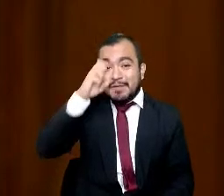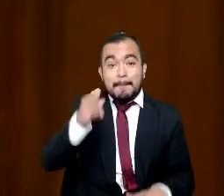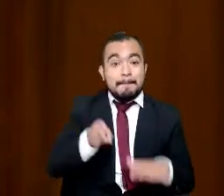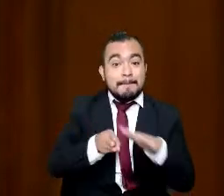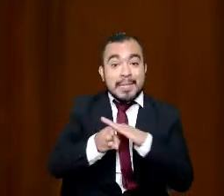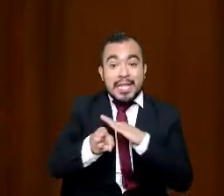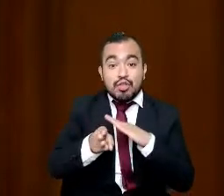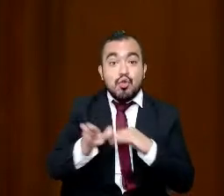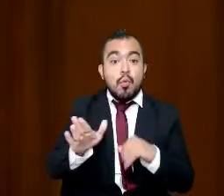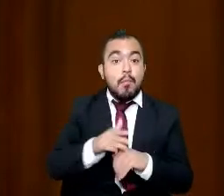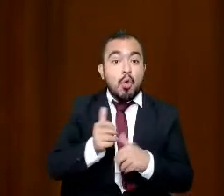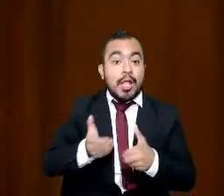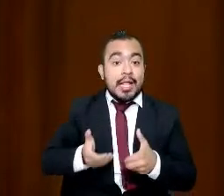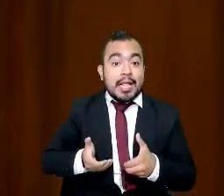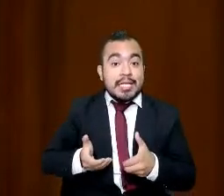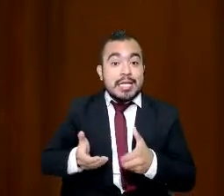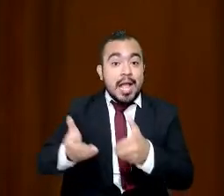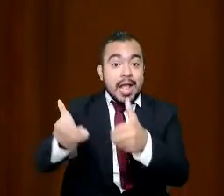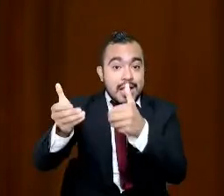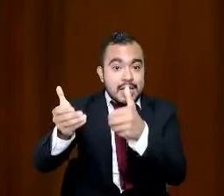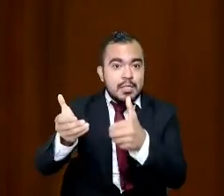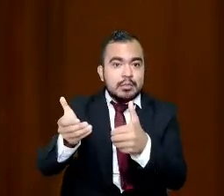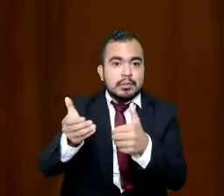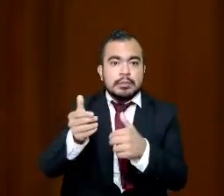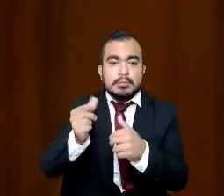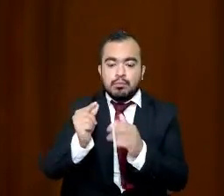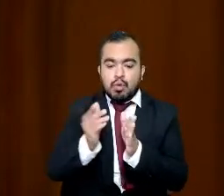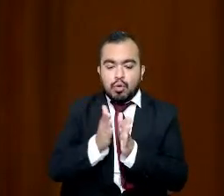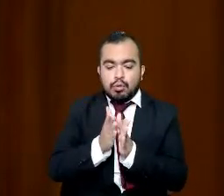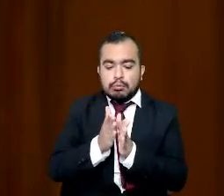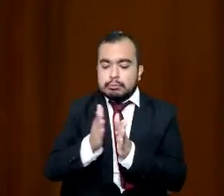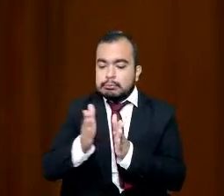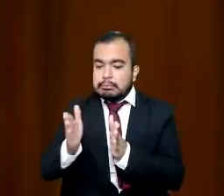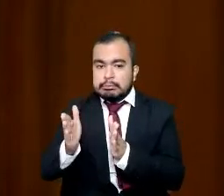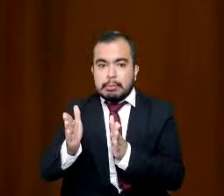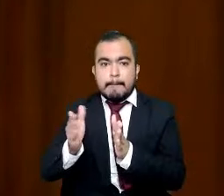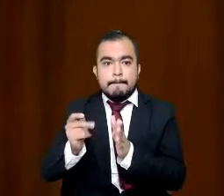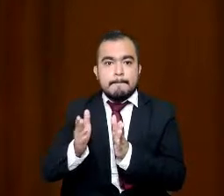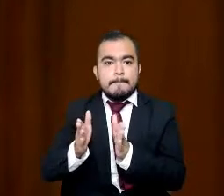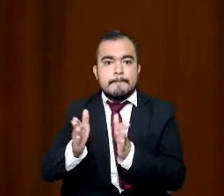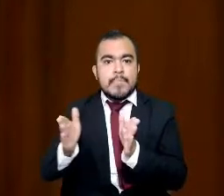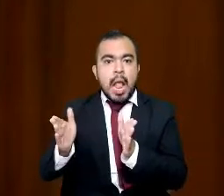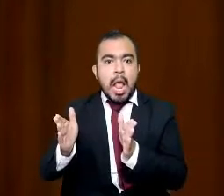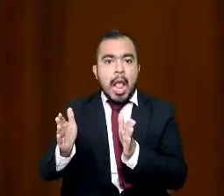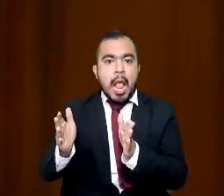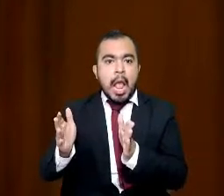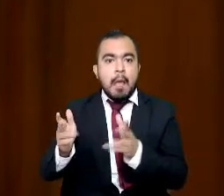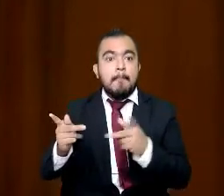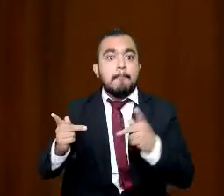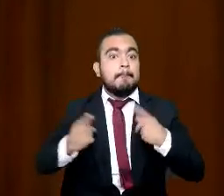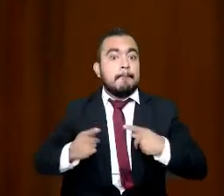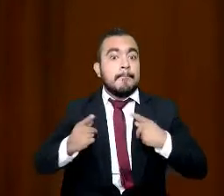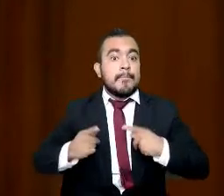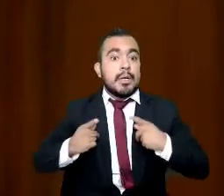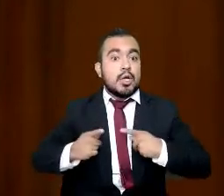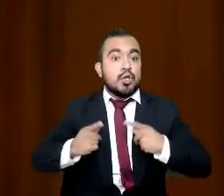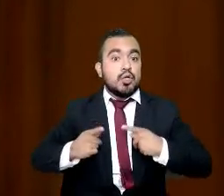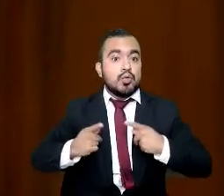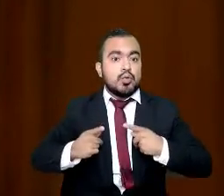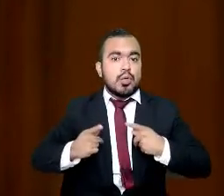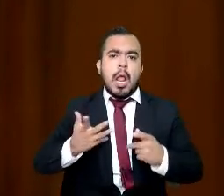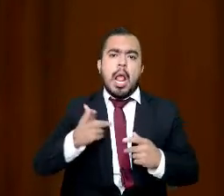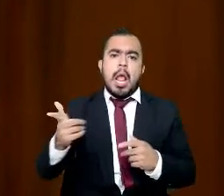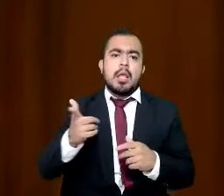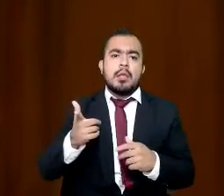porque las calles, pues, ganando un pedacito más de solar, pues luego la gente, pues por eso, por ejemplo, existen los